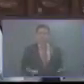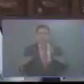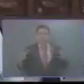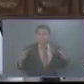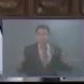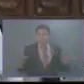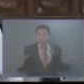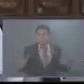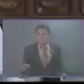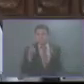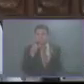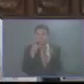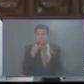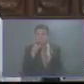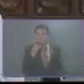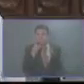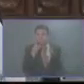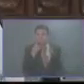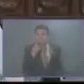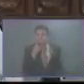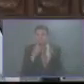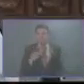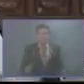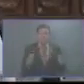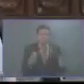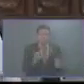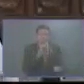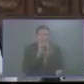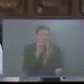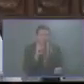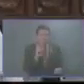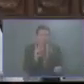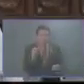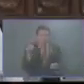Entonces estamos viendo que es orgánico del FMLN y por tanto